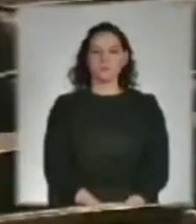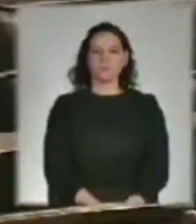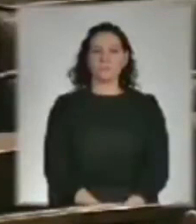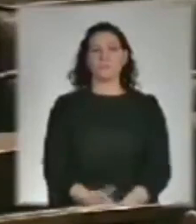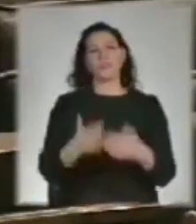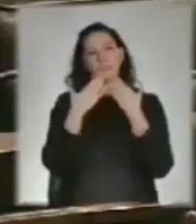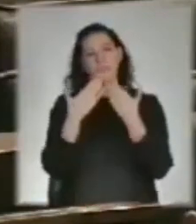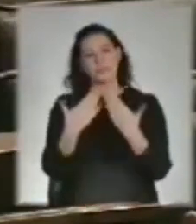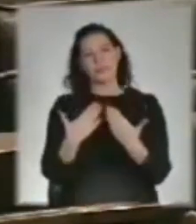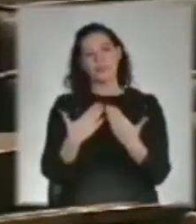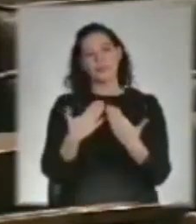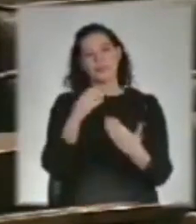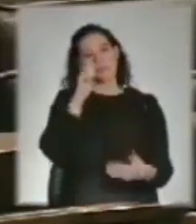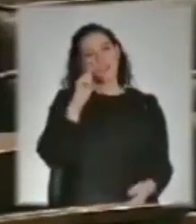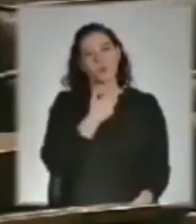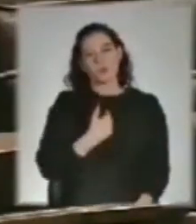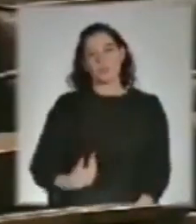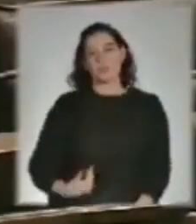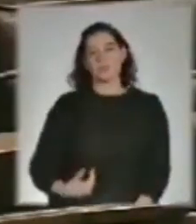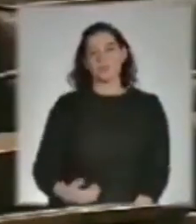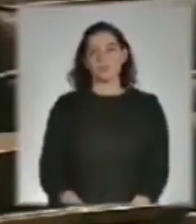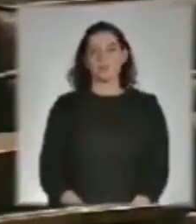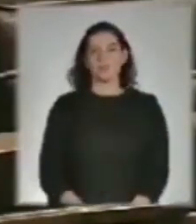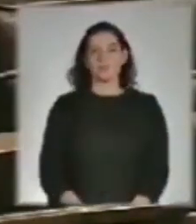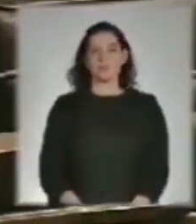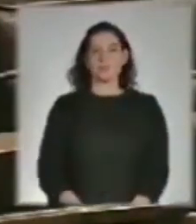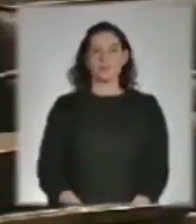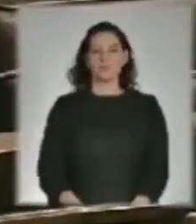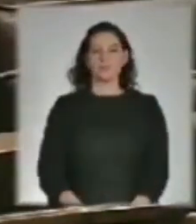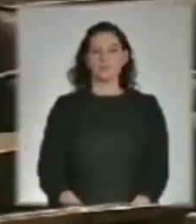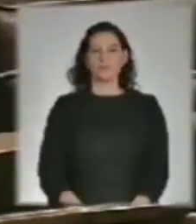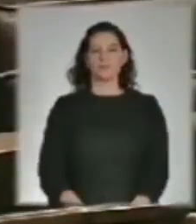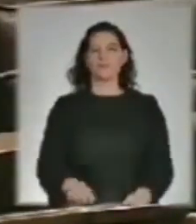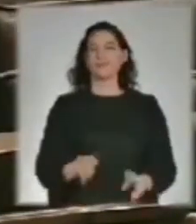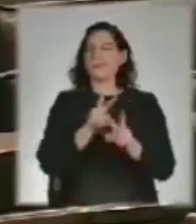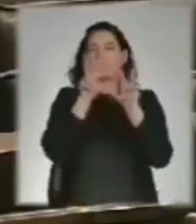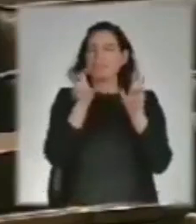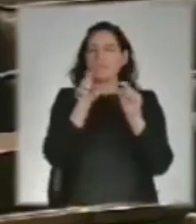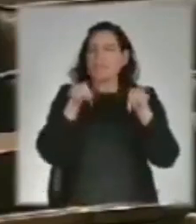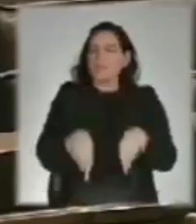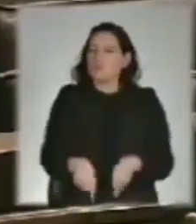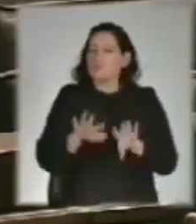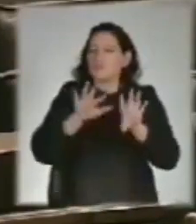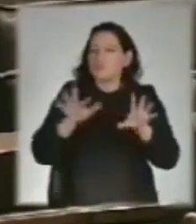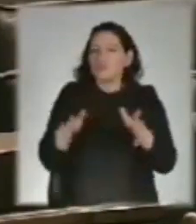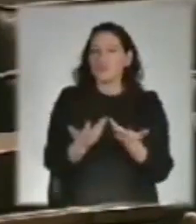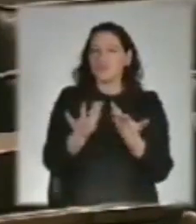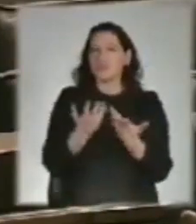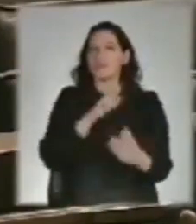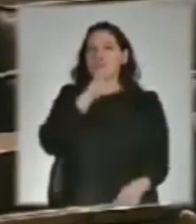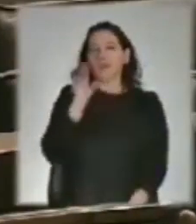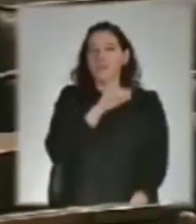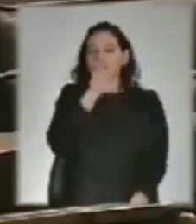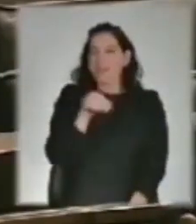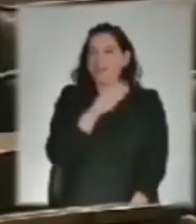muchas gracias señor presidente el tema que me mueve hoy a realizar esta intervención